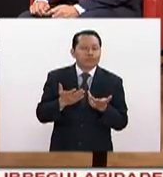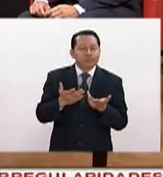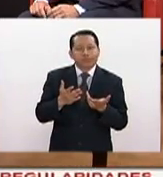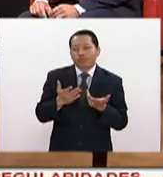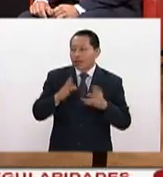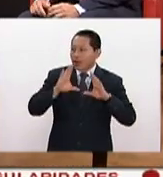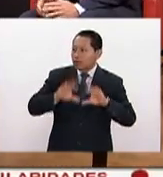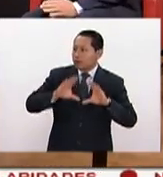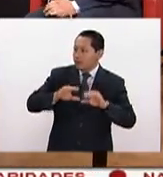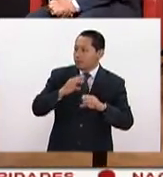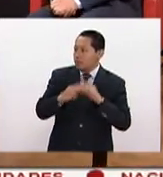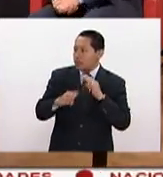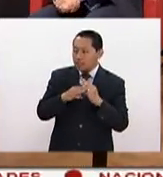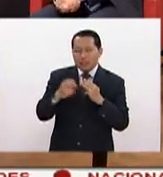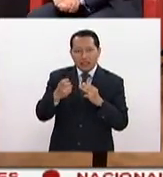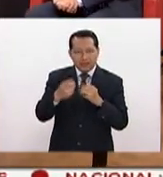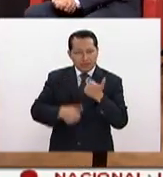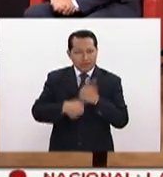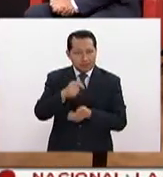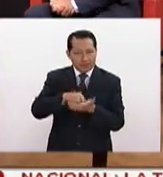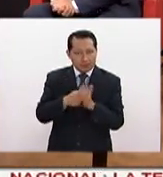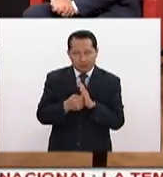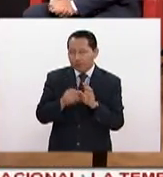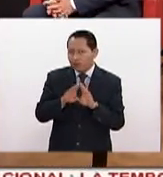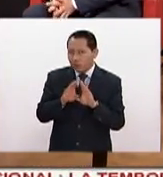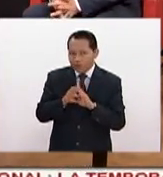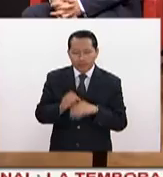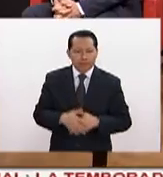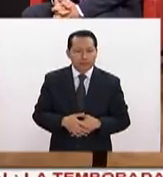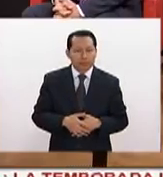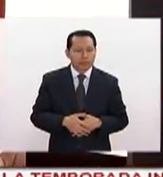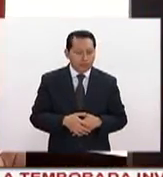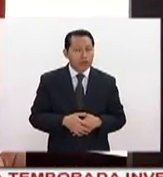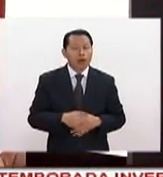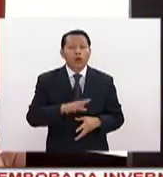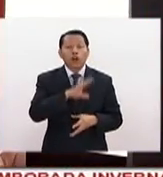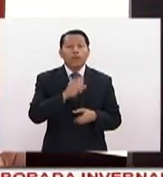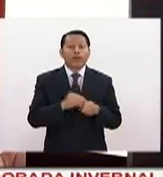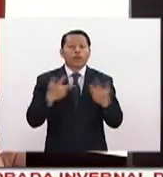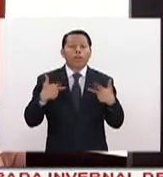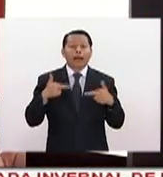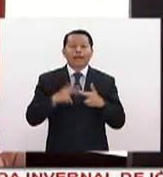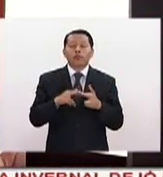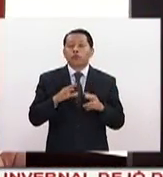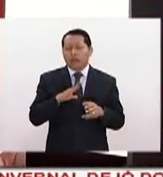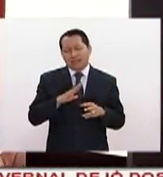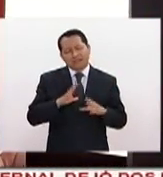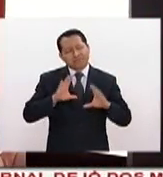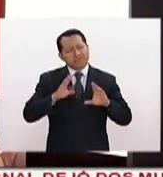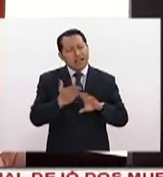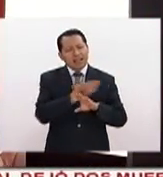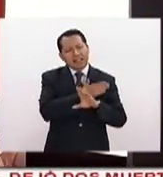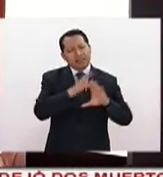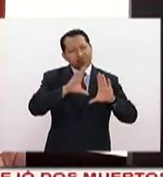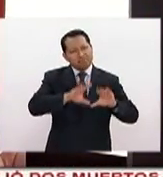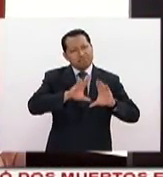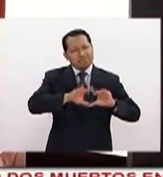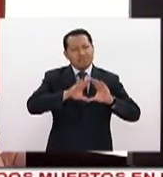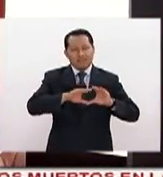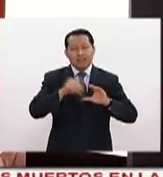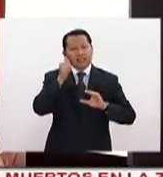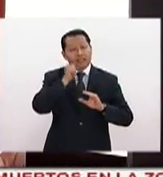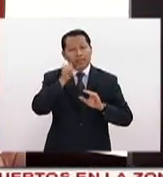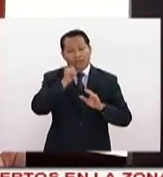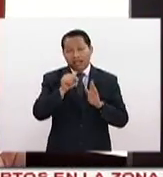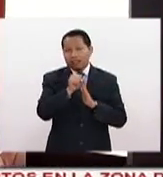tienen que impartir además estas carreras técnicas? Bueno, todo nuestro personal docente pues está capacitado. Cada